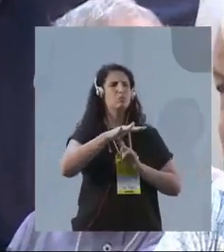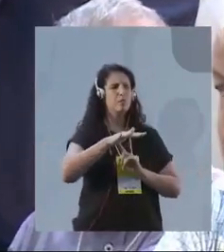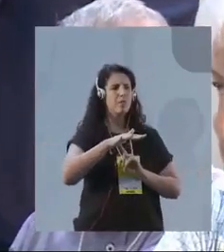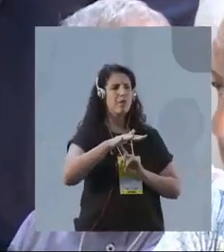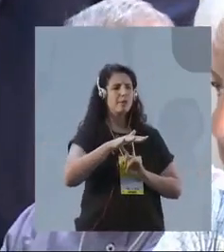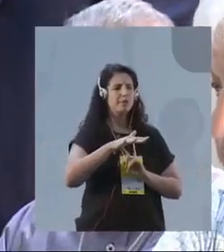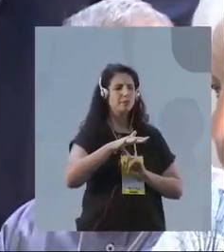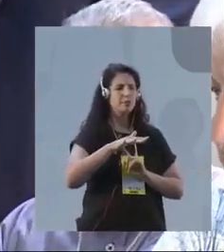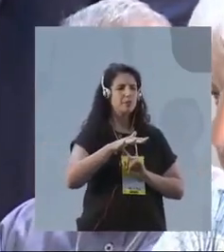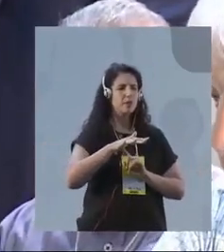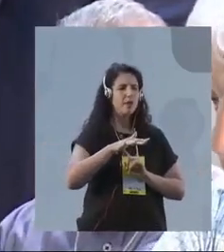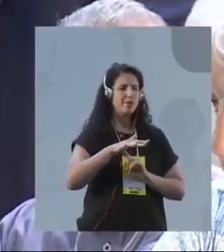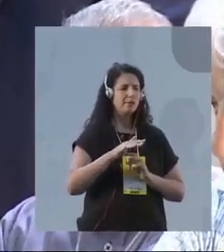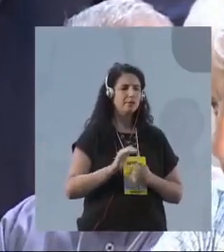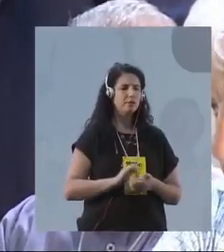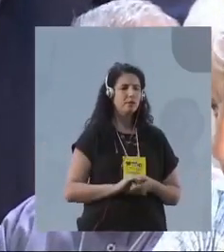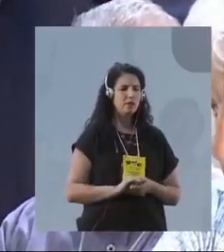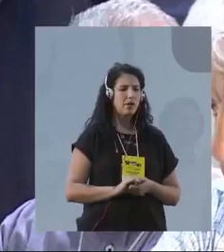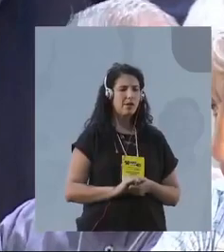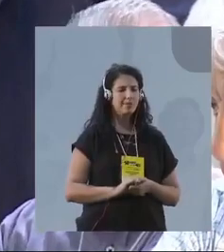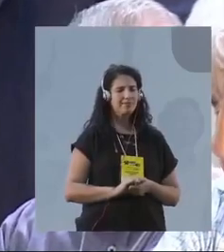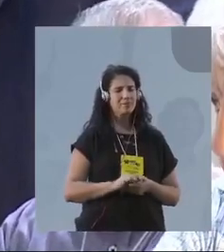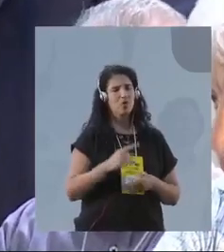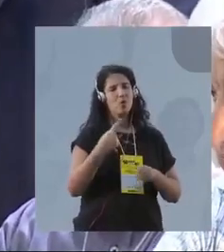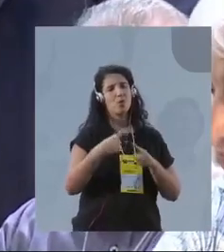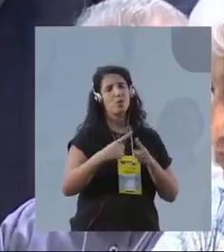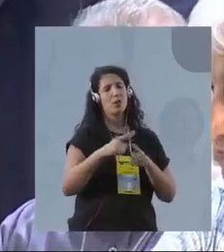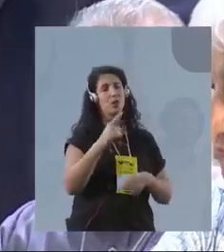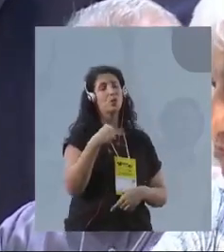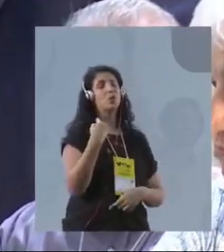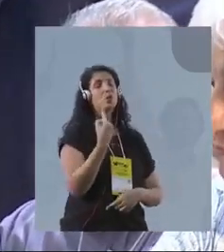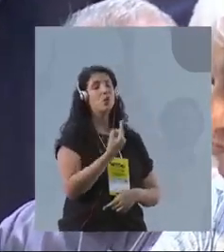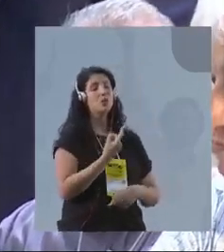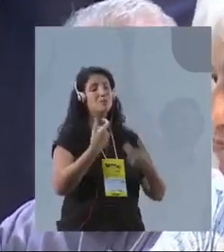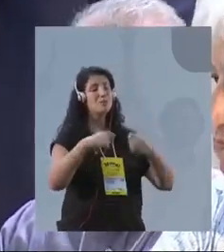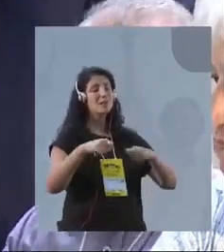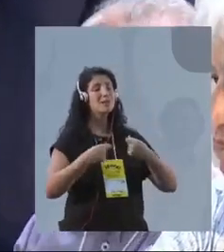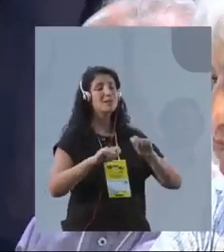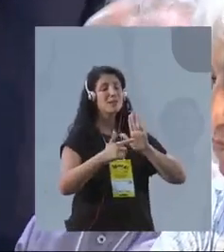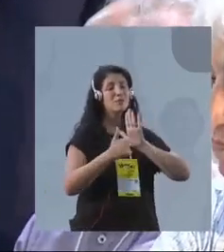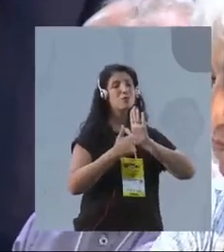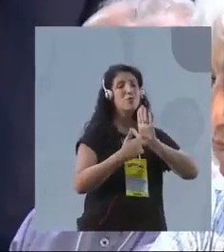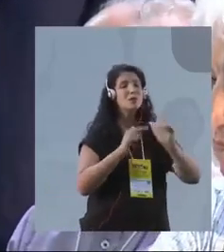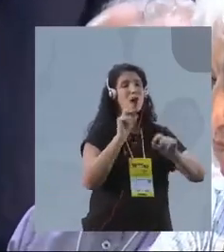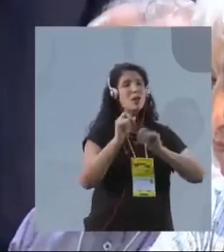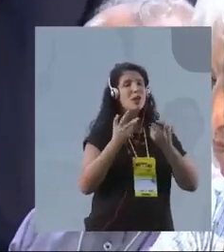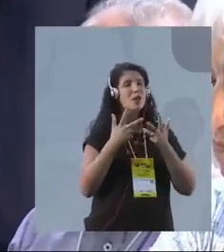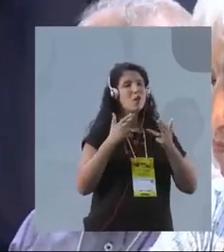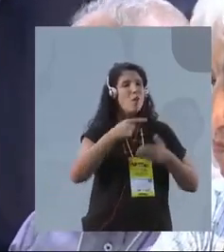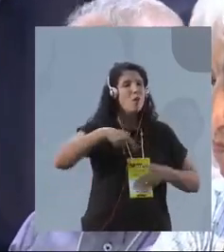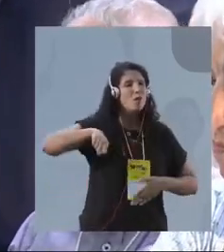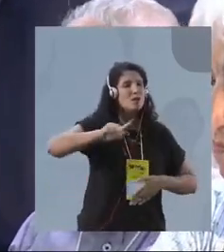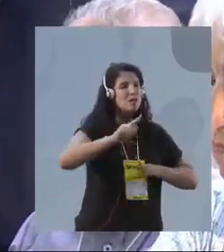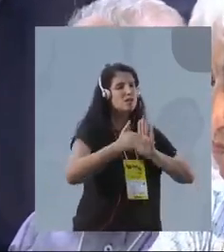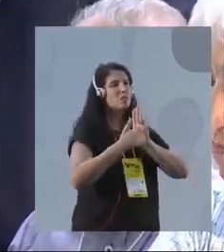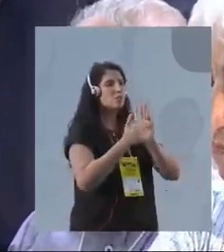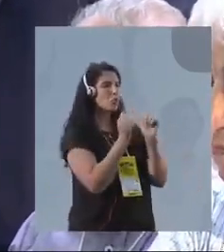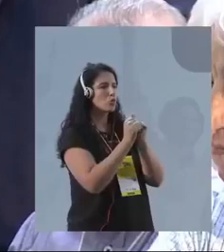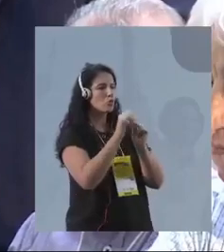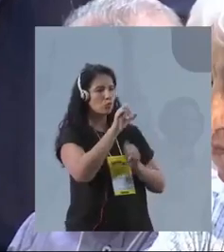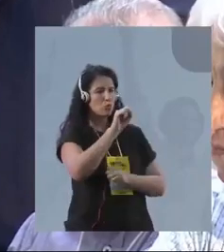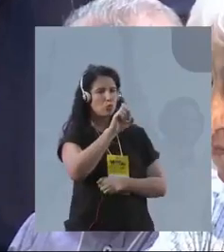estamos convencidos, como lo demostraron ustedes, Sergio,